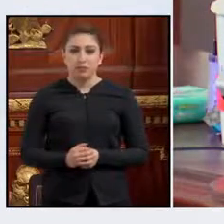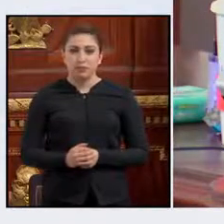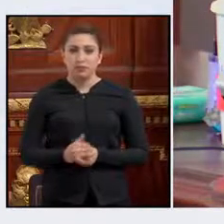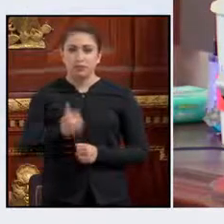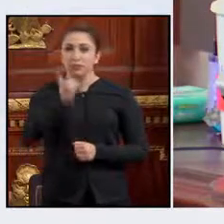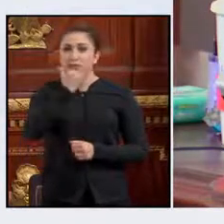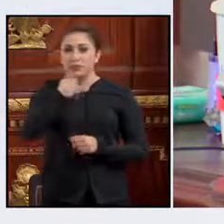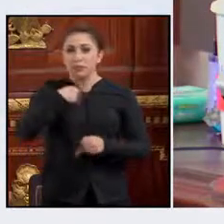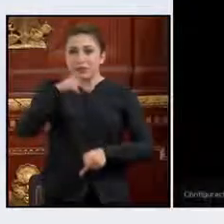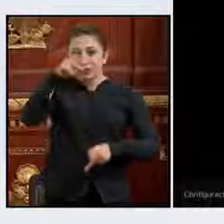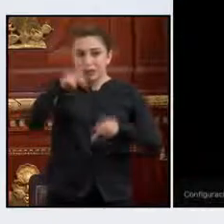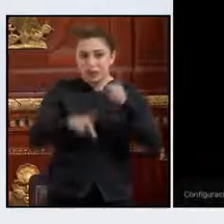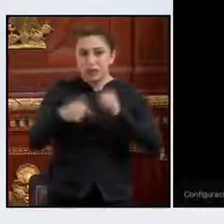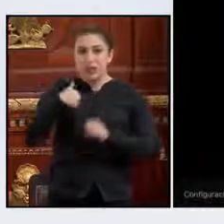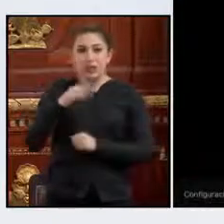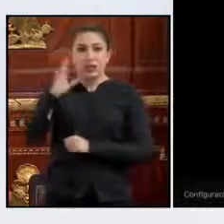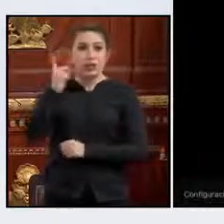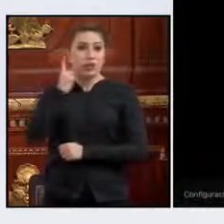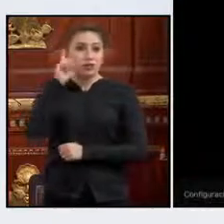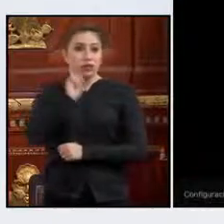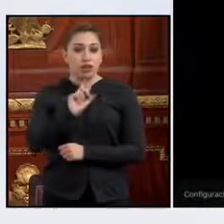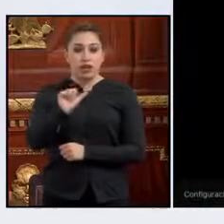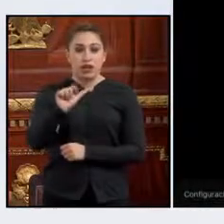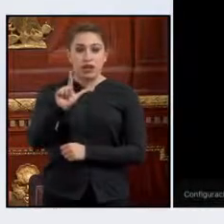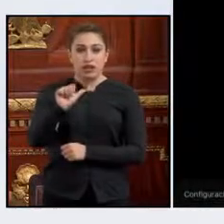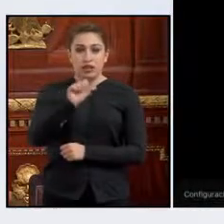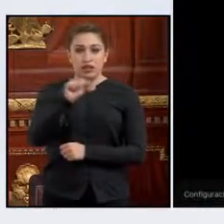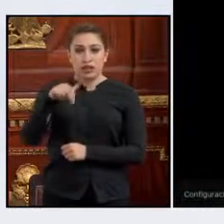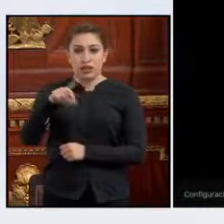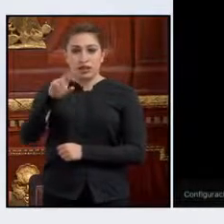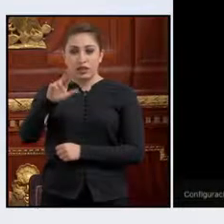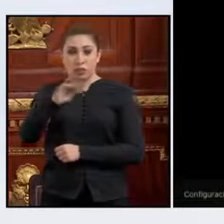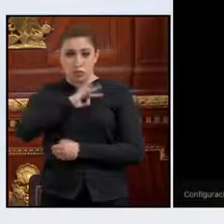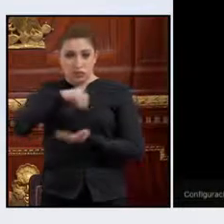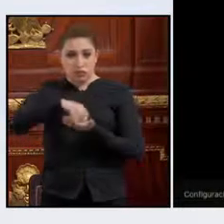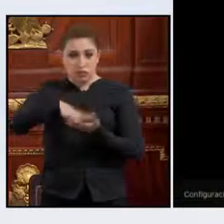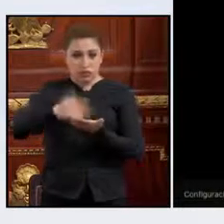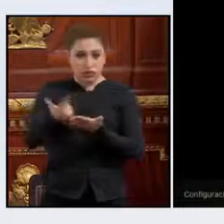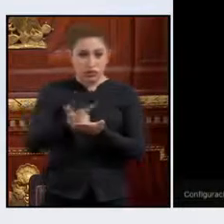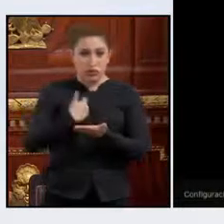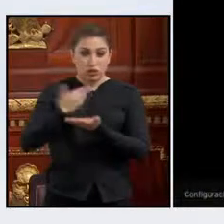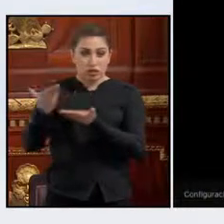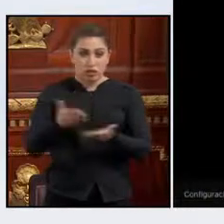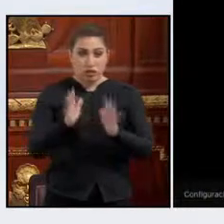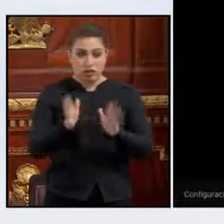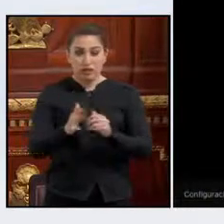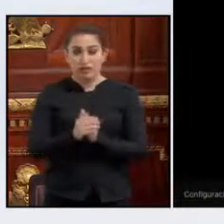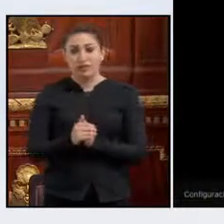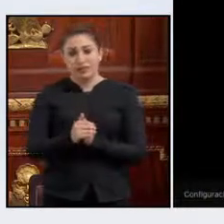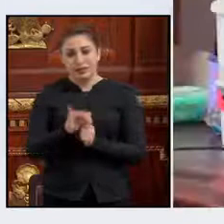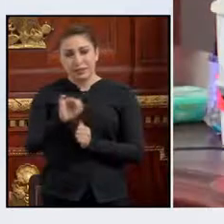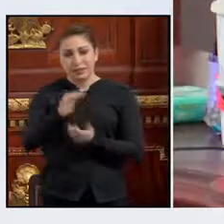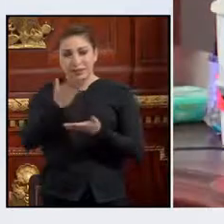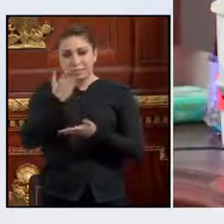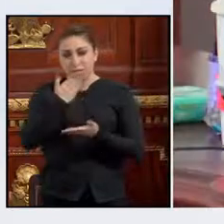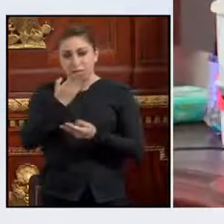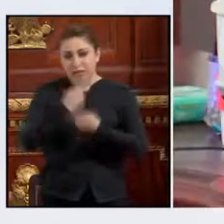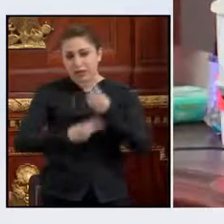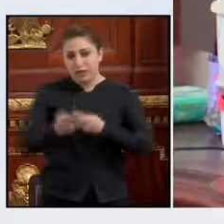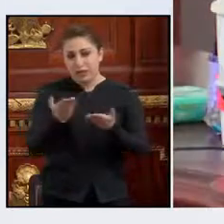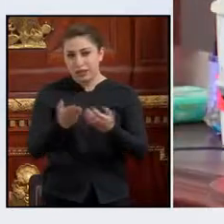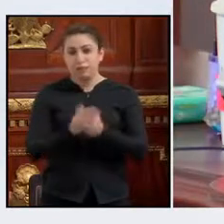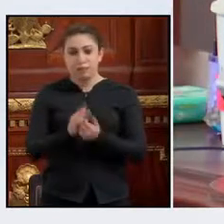Registrar mi asistencia, soy la diputada Alessandra Rojo. Bienvenida, diputada Alessandra. Gracias. Diputado Urincho,